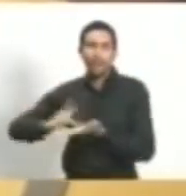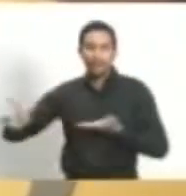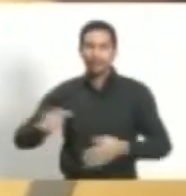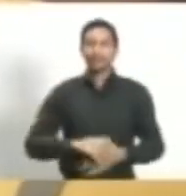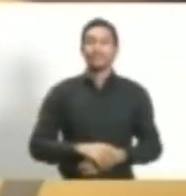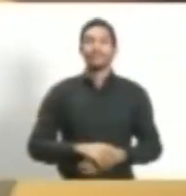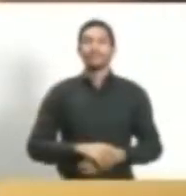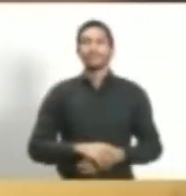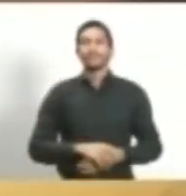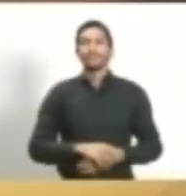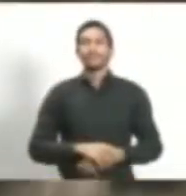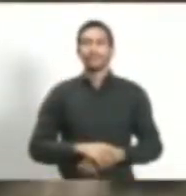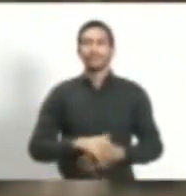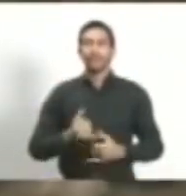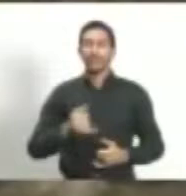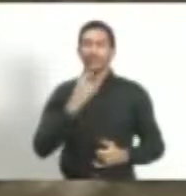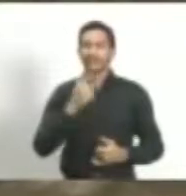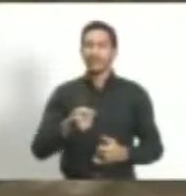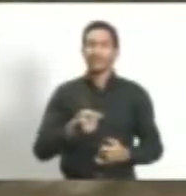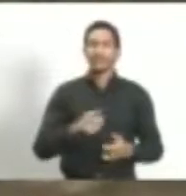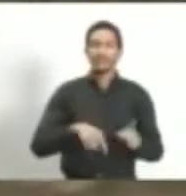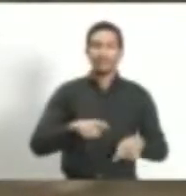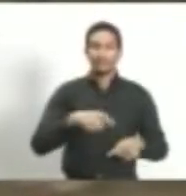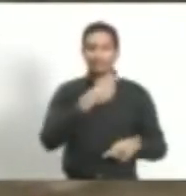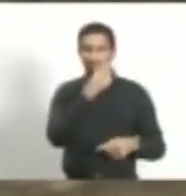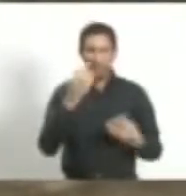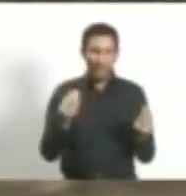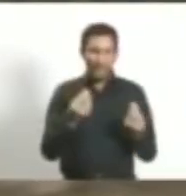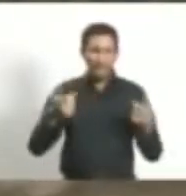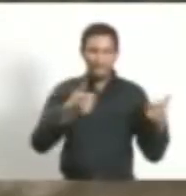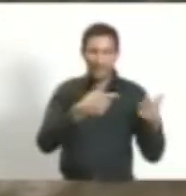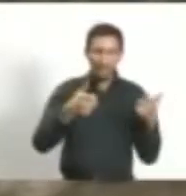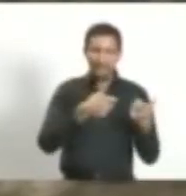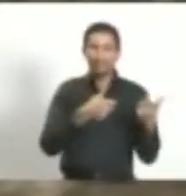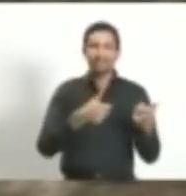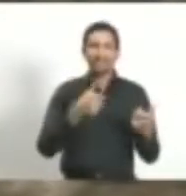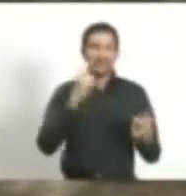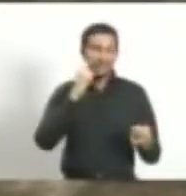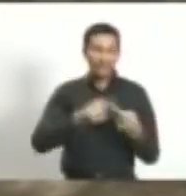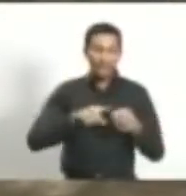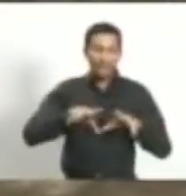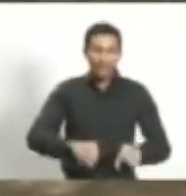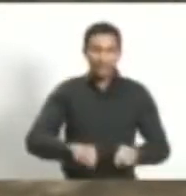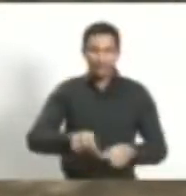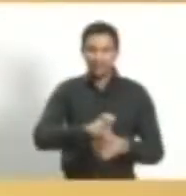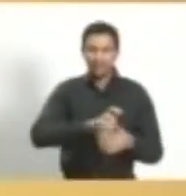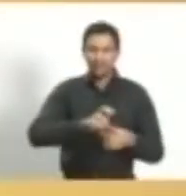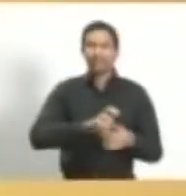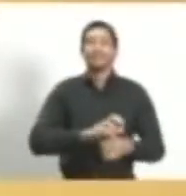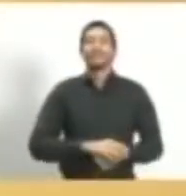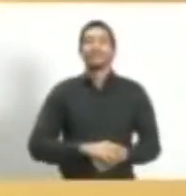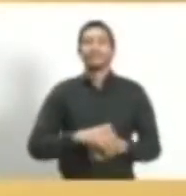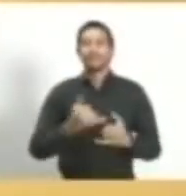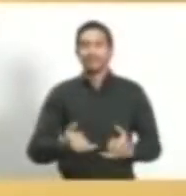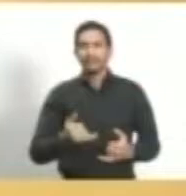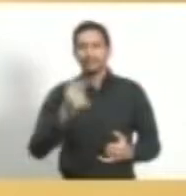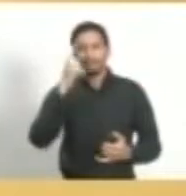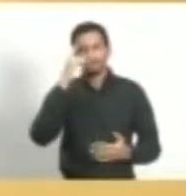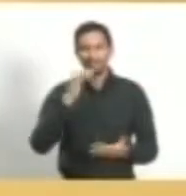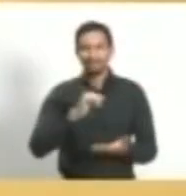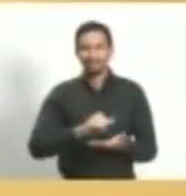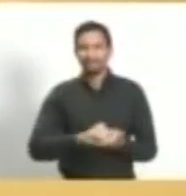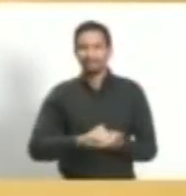lucha territorial de las bandas criminales por la ciudad, que fue confirmada por el comando de la policía, ratifica las denuncias de la penetración de estos